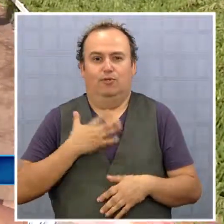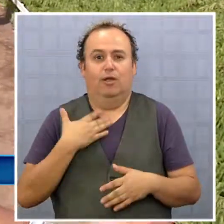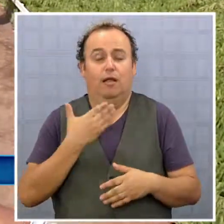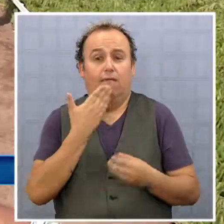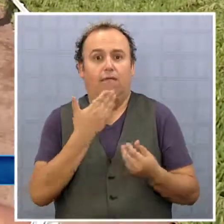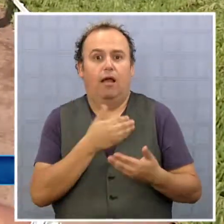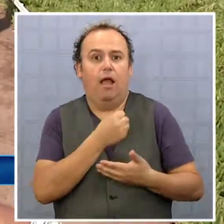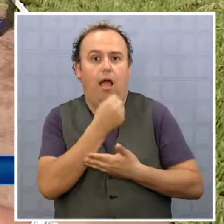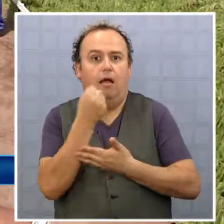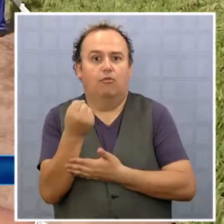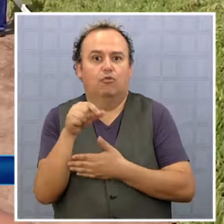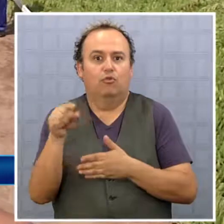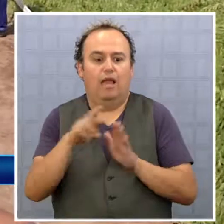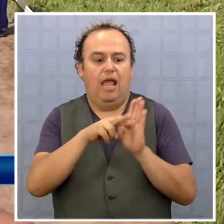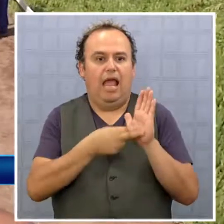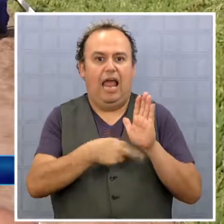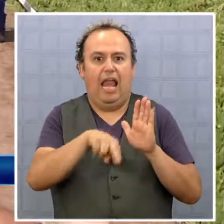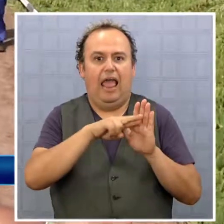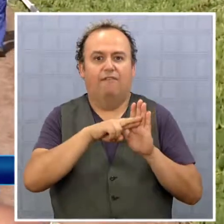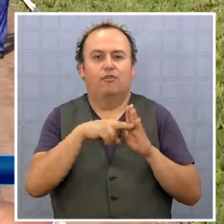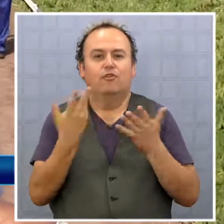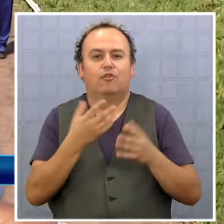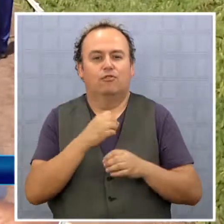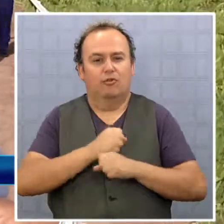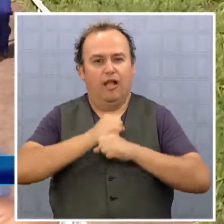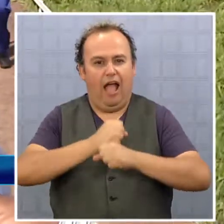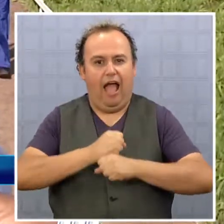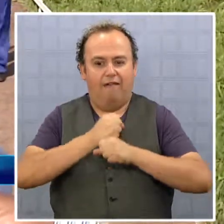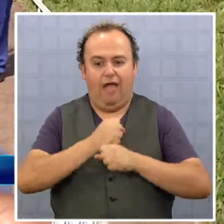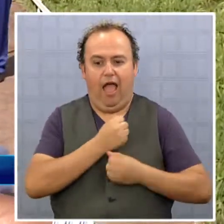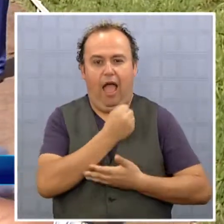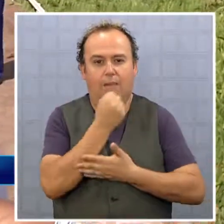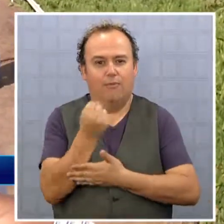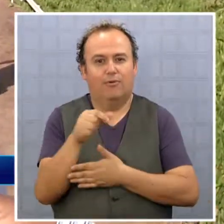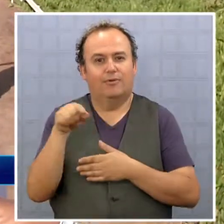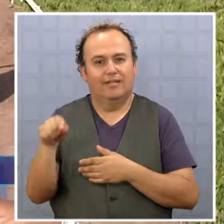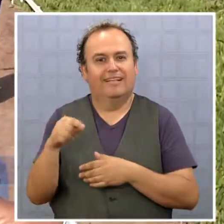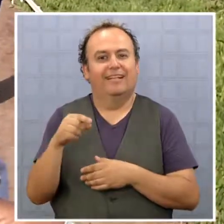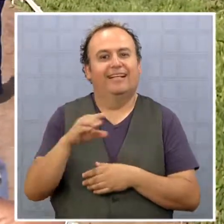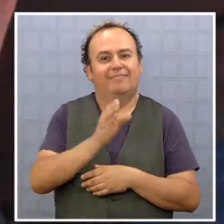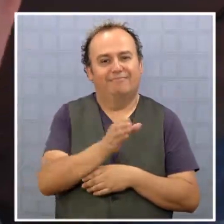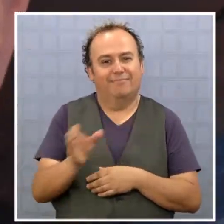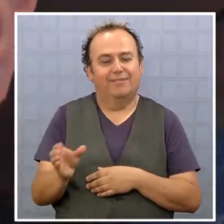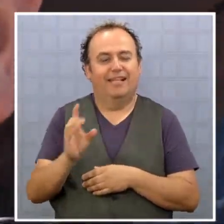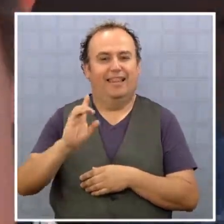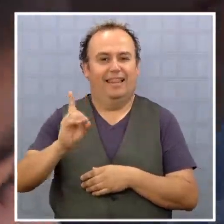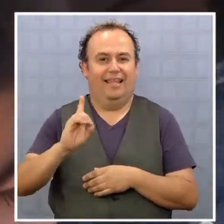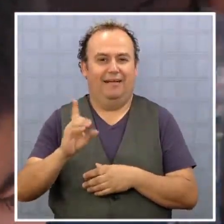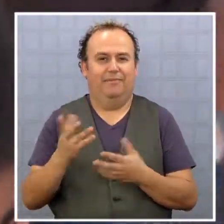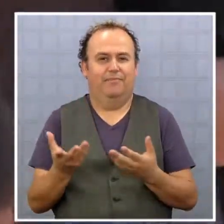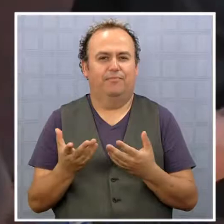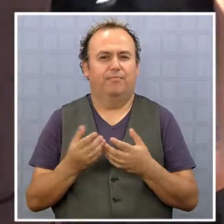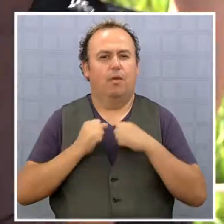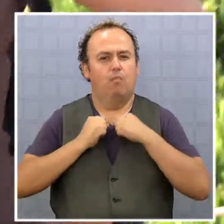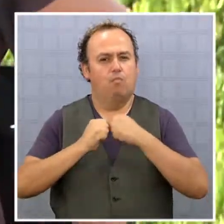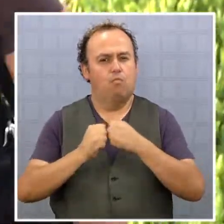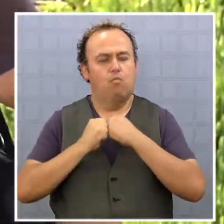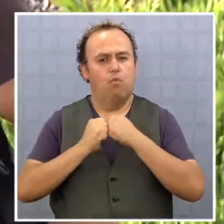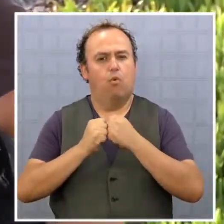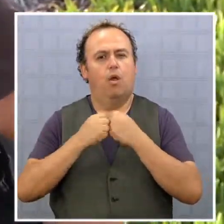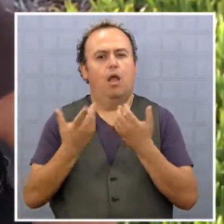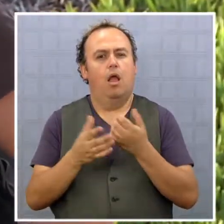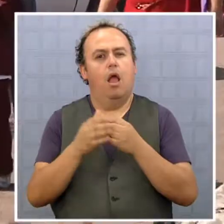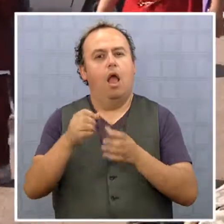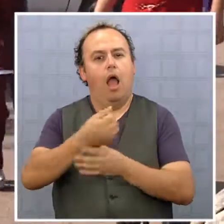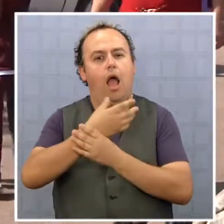de la rehabilitación y tomando el caballo como un aporte coterapéutico en el trabajo que se puedan realizar, sobre todo a nivel muscular,